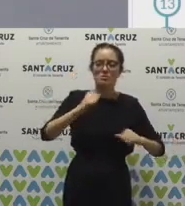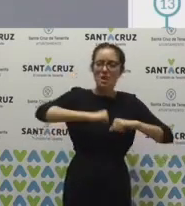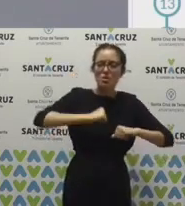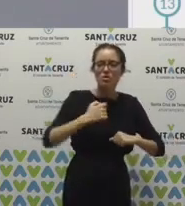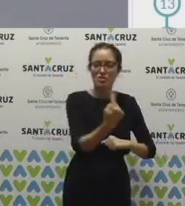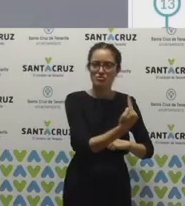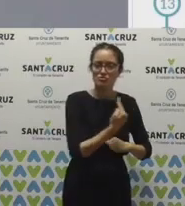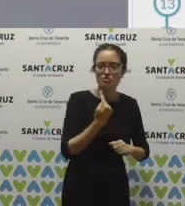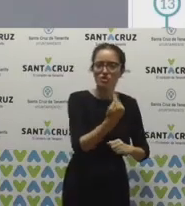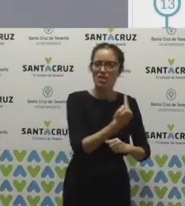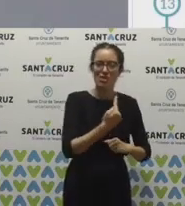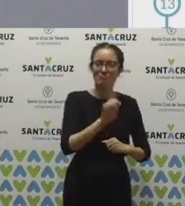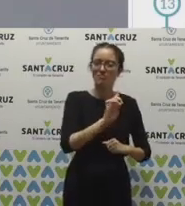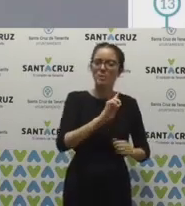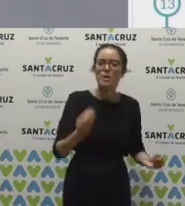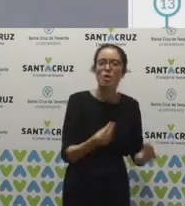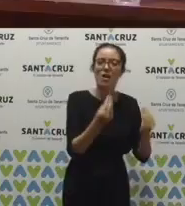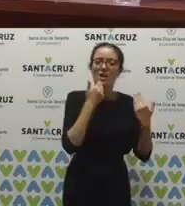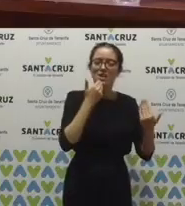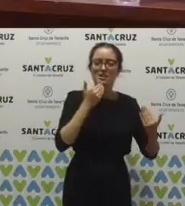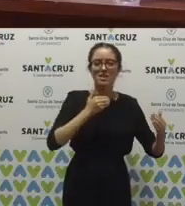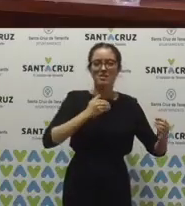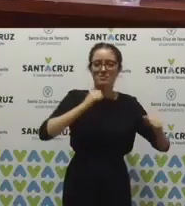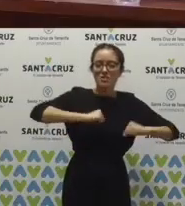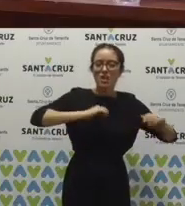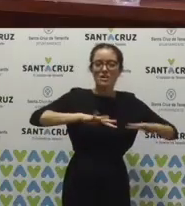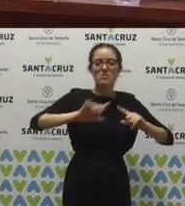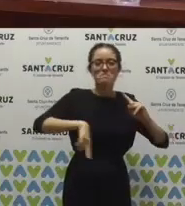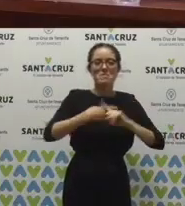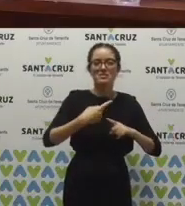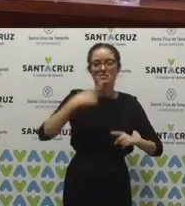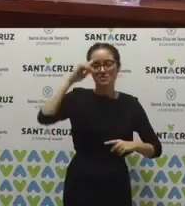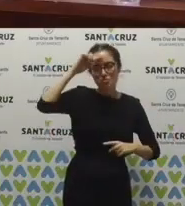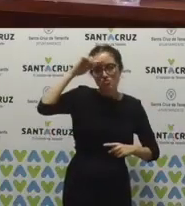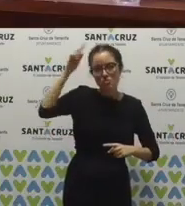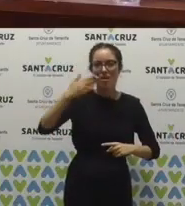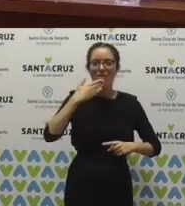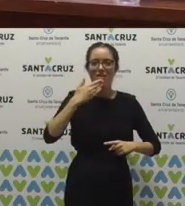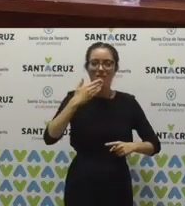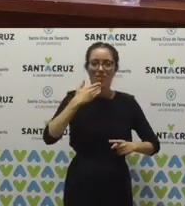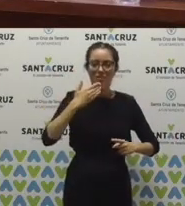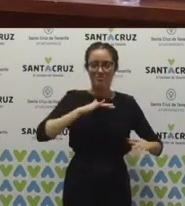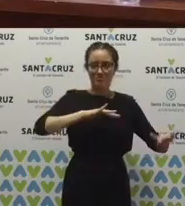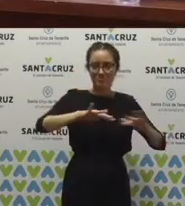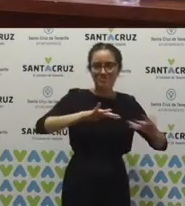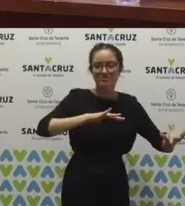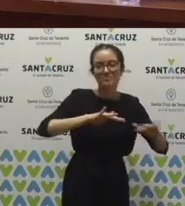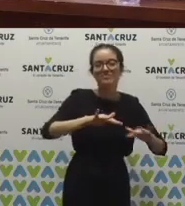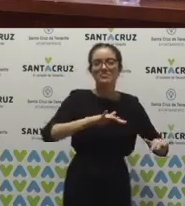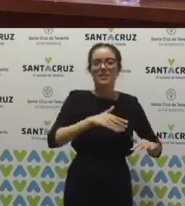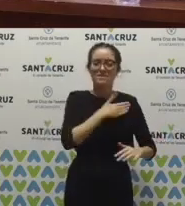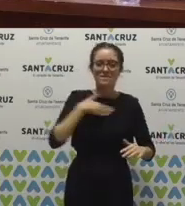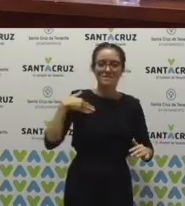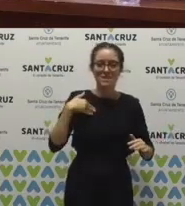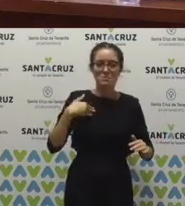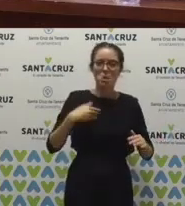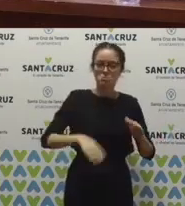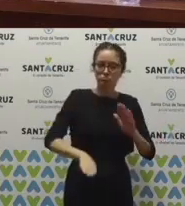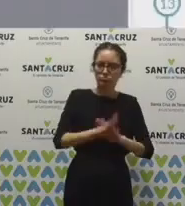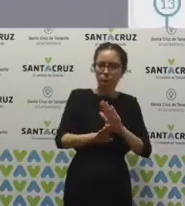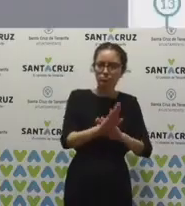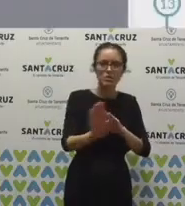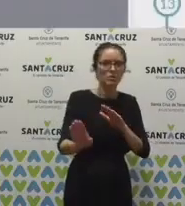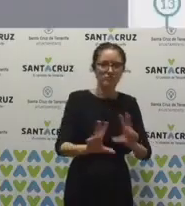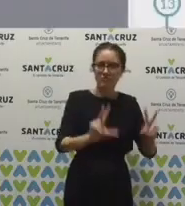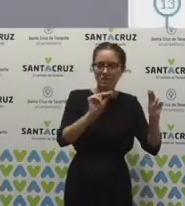garantizando el mantenimiento de todos los puestos de trabajo vinculados a ésta yo sin más lo que sí voy a esperar es el resto de intervenciones para